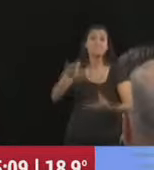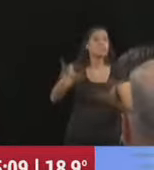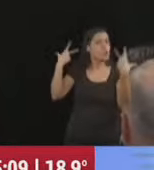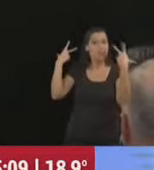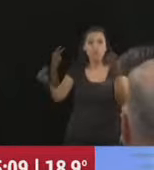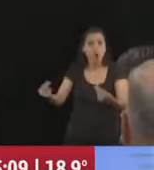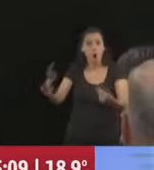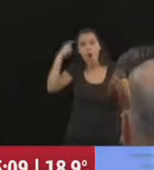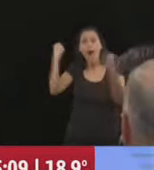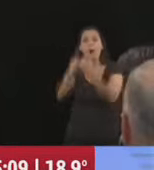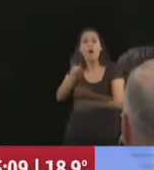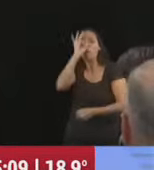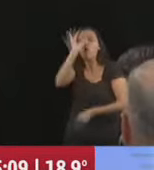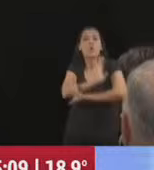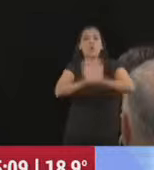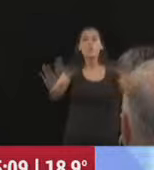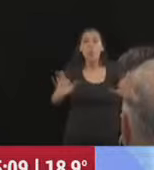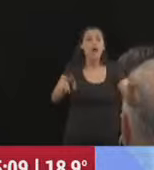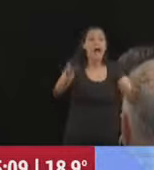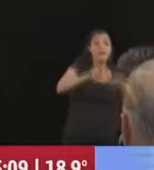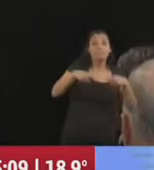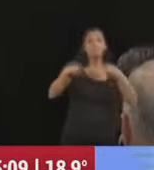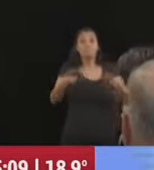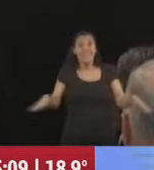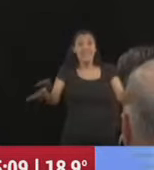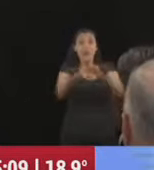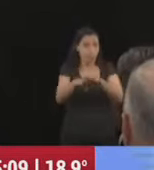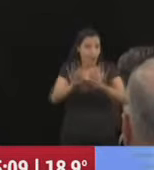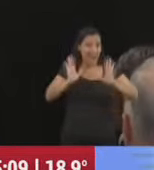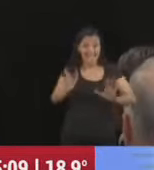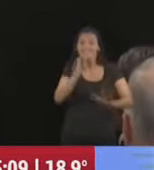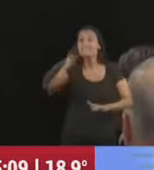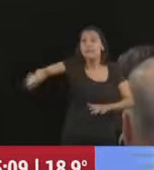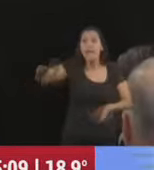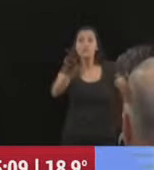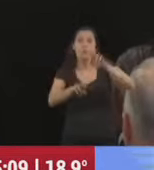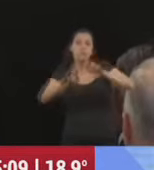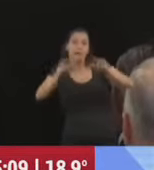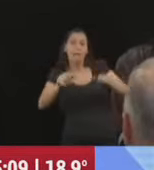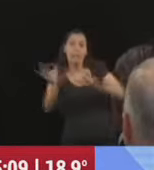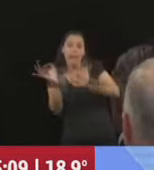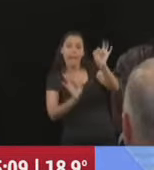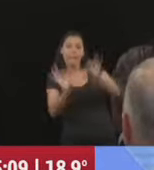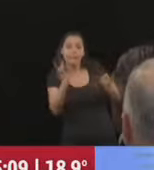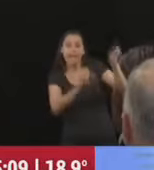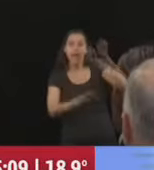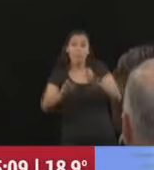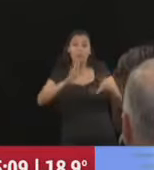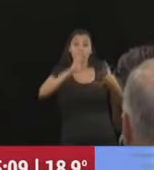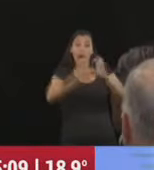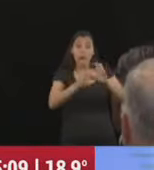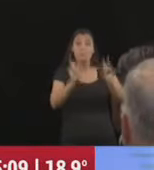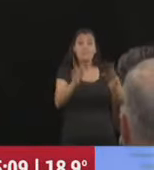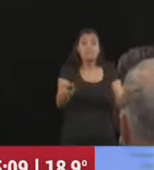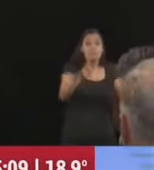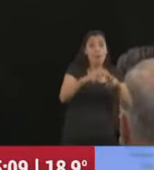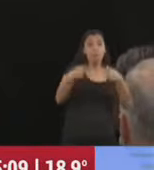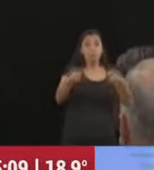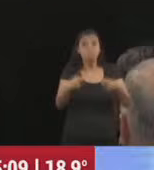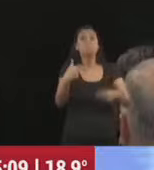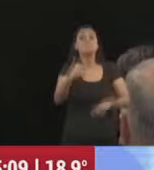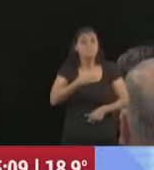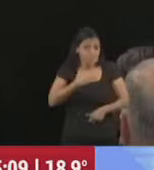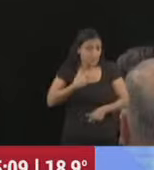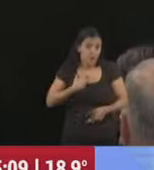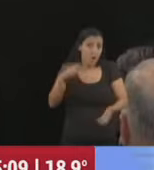cuando el país está estable, a Santa Fe le va bien y empuja mucho. Sí, y en ese sentido, ¿cómo evaluaría este